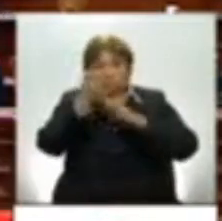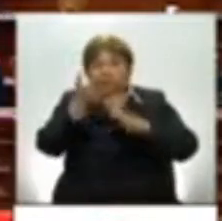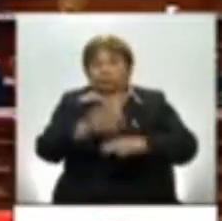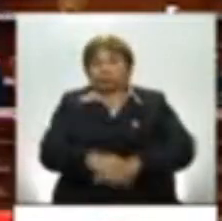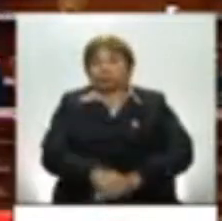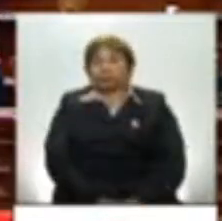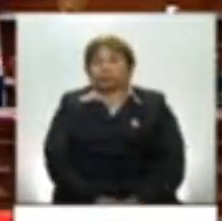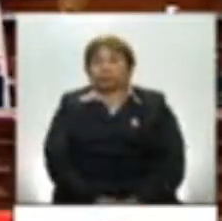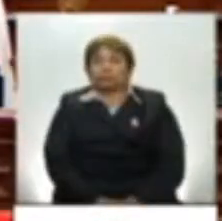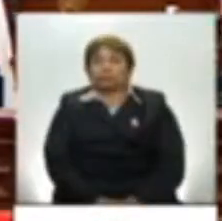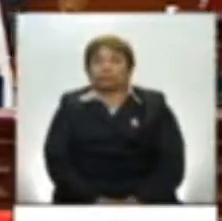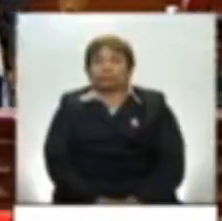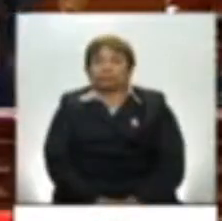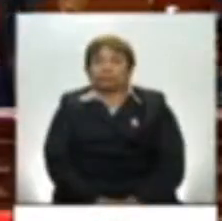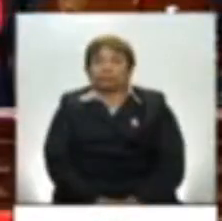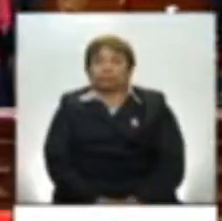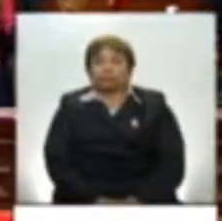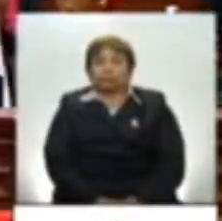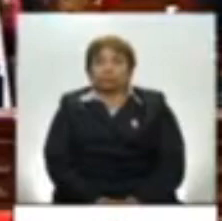demanden.